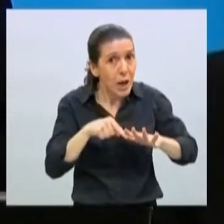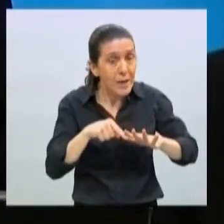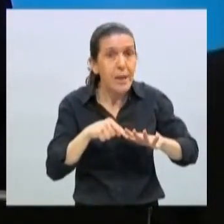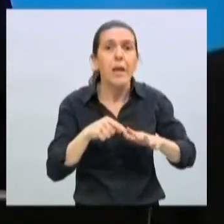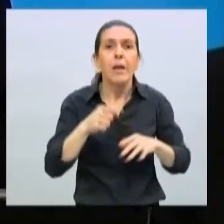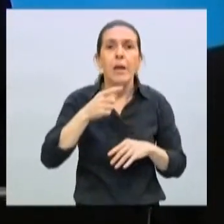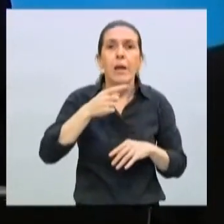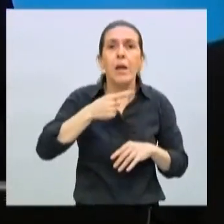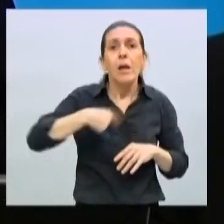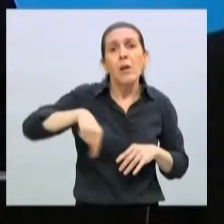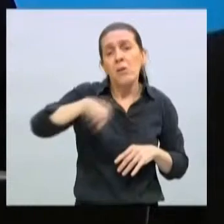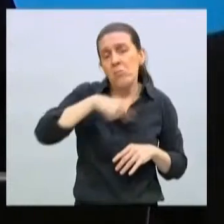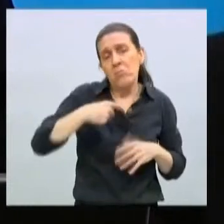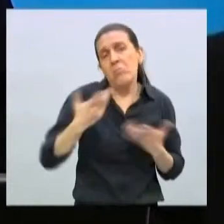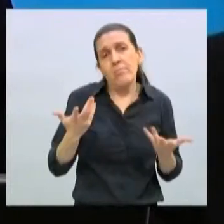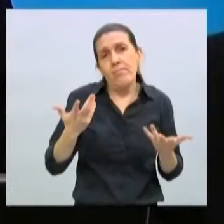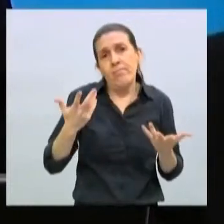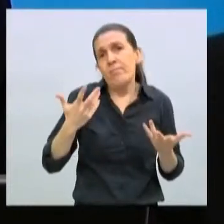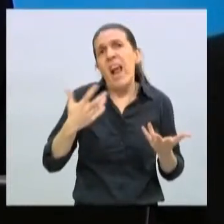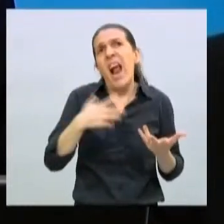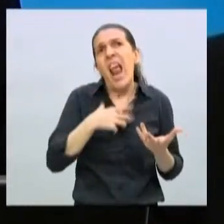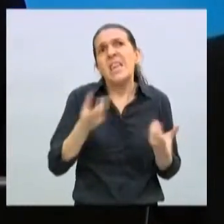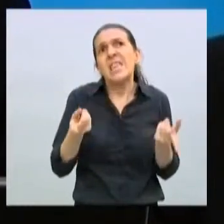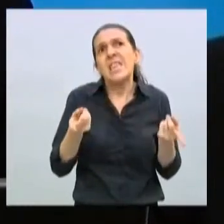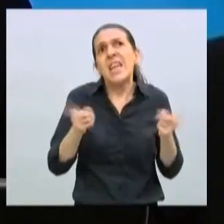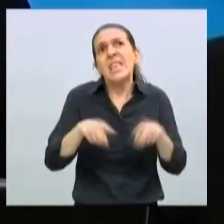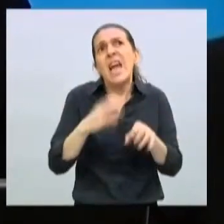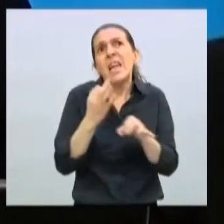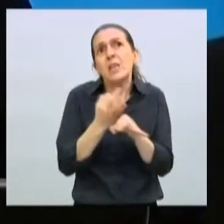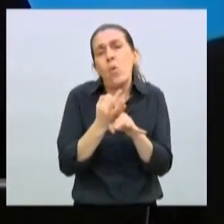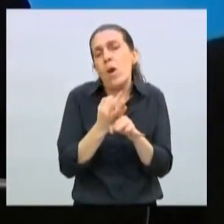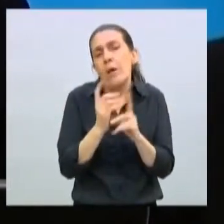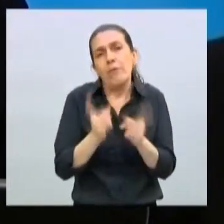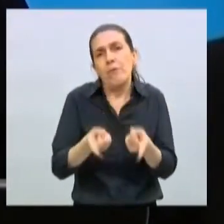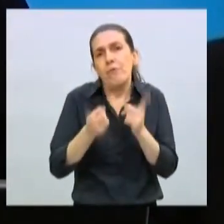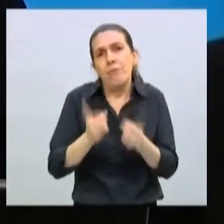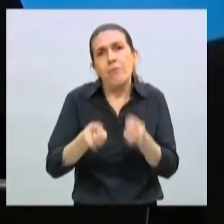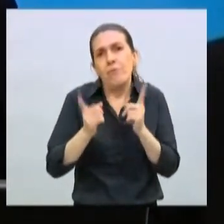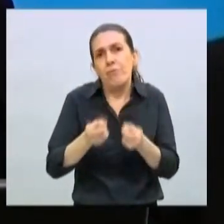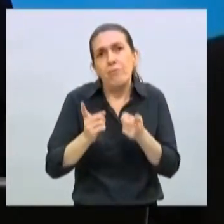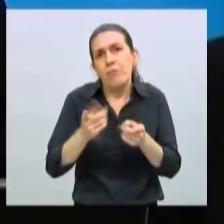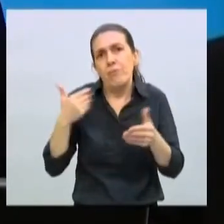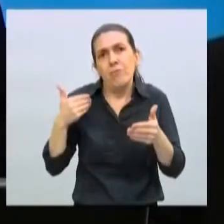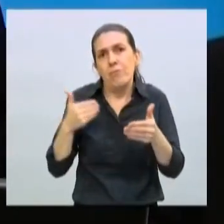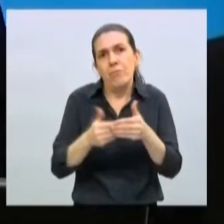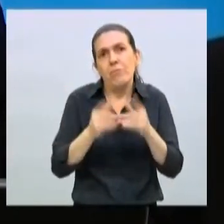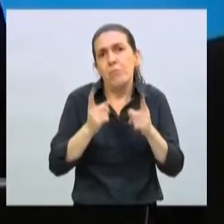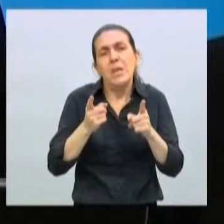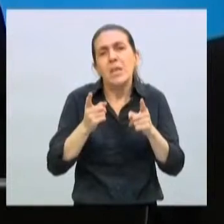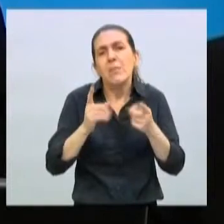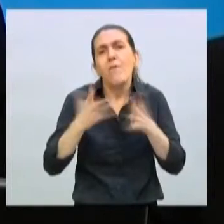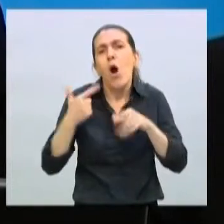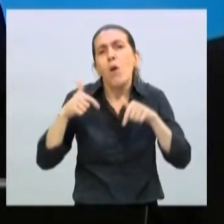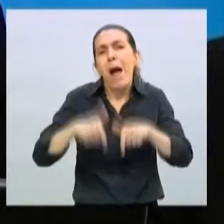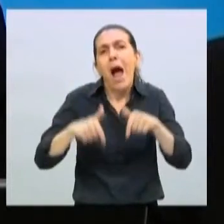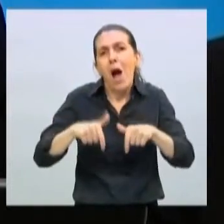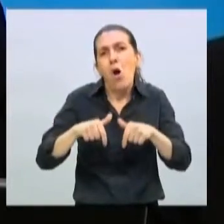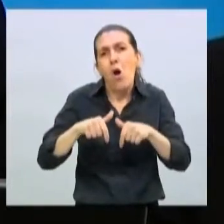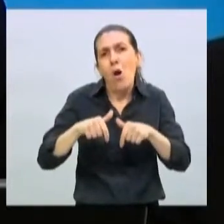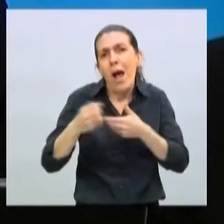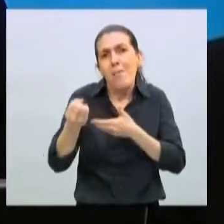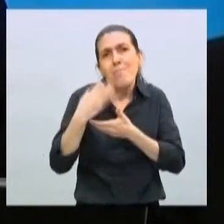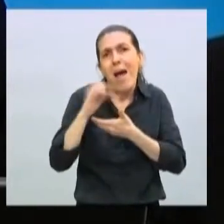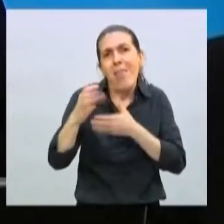Nosotros las clases hoy en día no vamos a seguir manejándolas remotamente como se están dando las clases hoy en